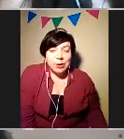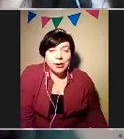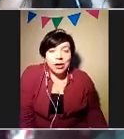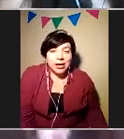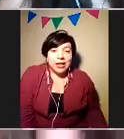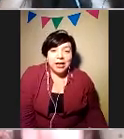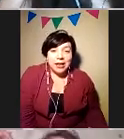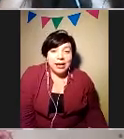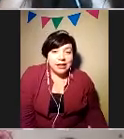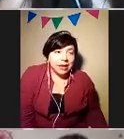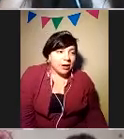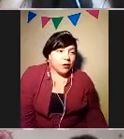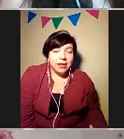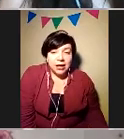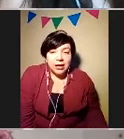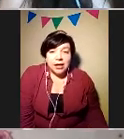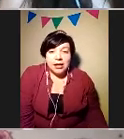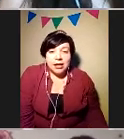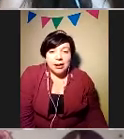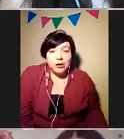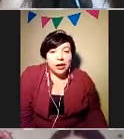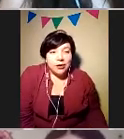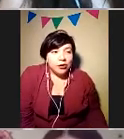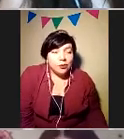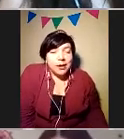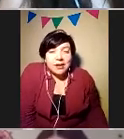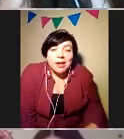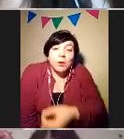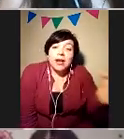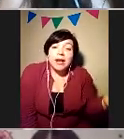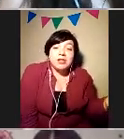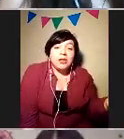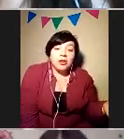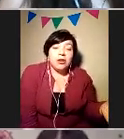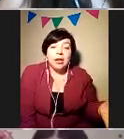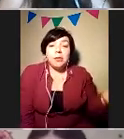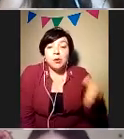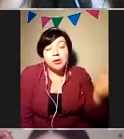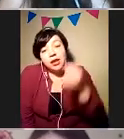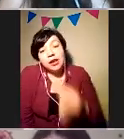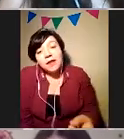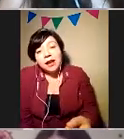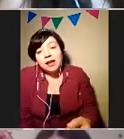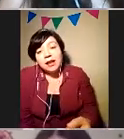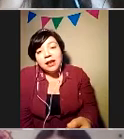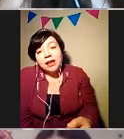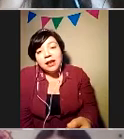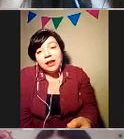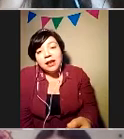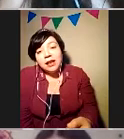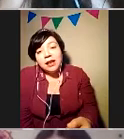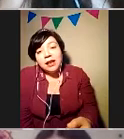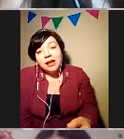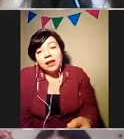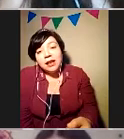$2 a la semana o al día, lo que no guardaba ninguna relación con la producción que había